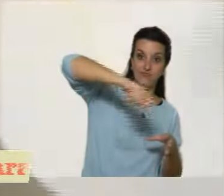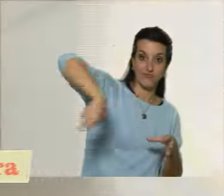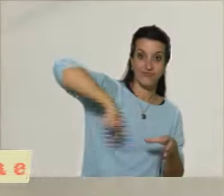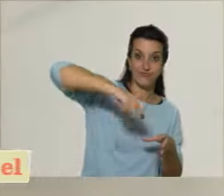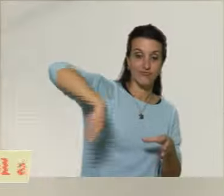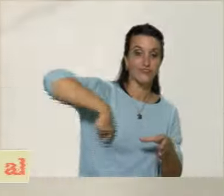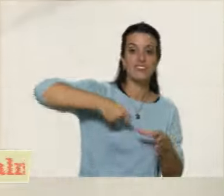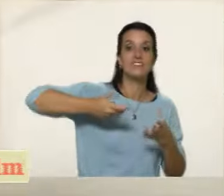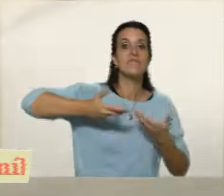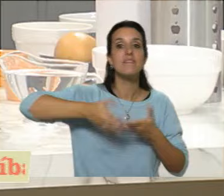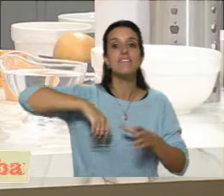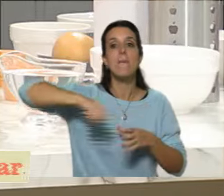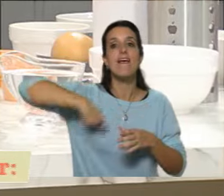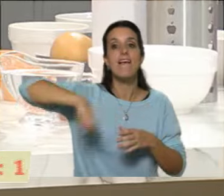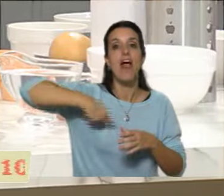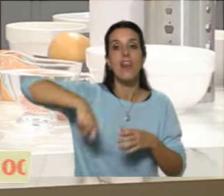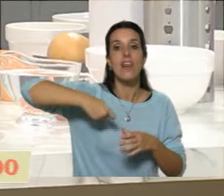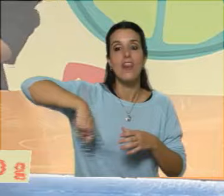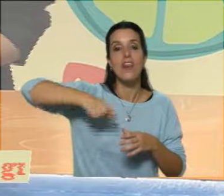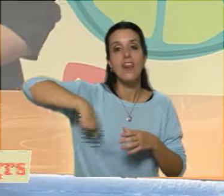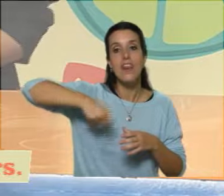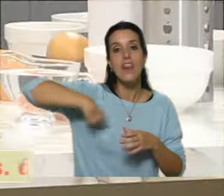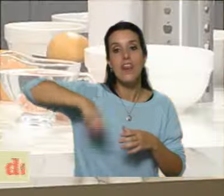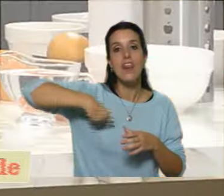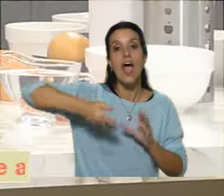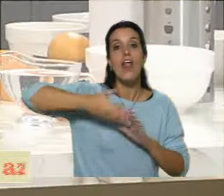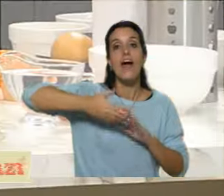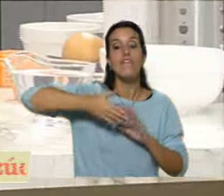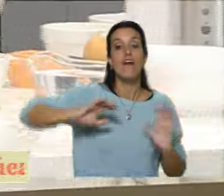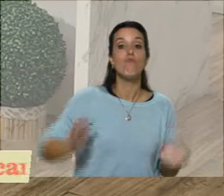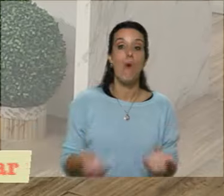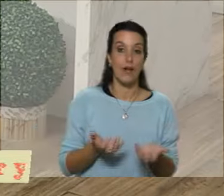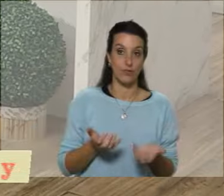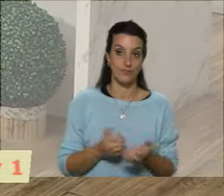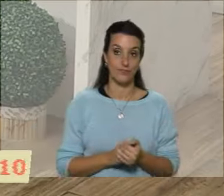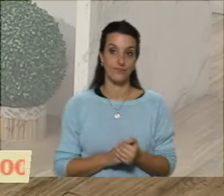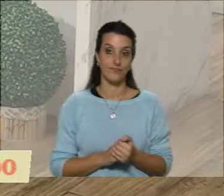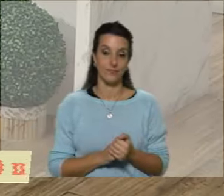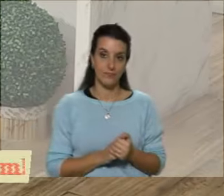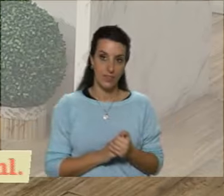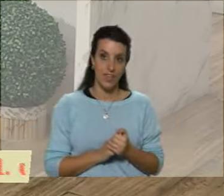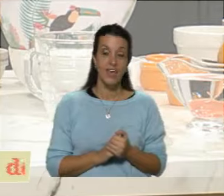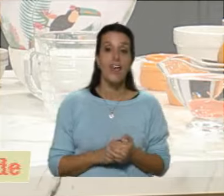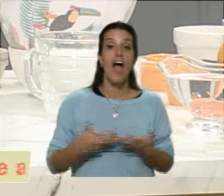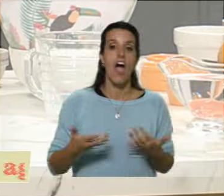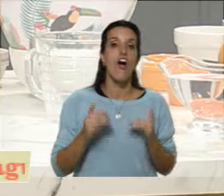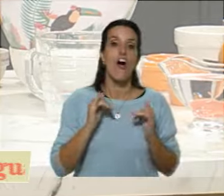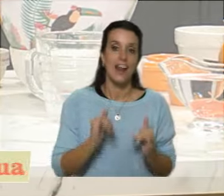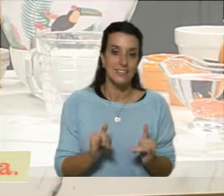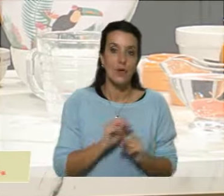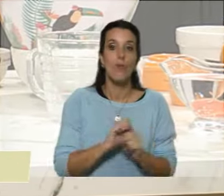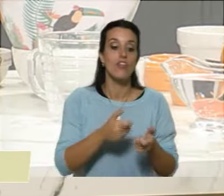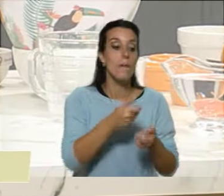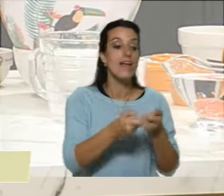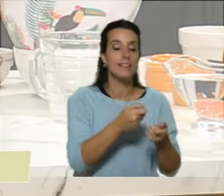Ahí está. Y empezamos a mezclar. Mezcla que me mezcla. Me voy al fuego ahora. Vaya el fuego. Y acá sí pueden leer los mensajes.